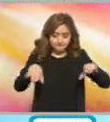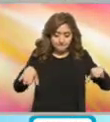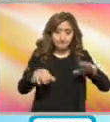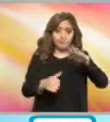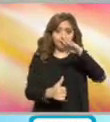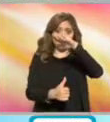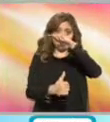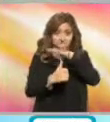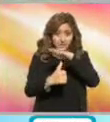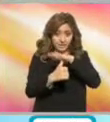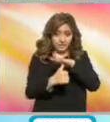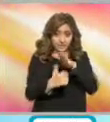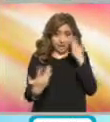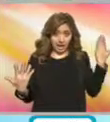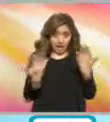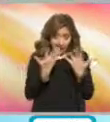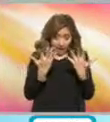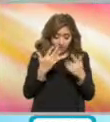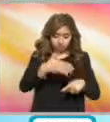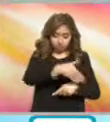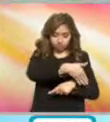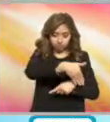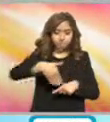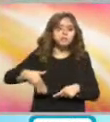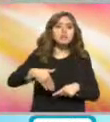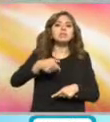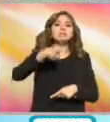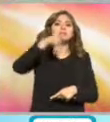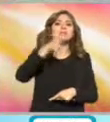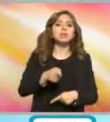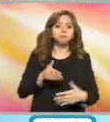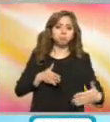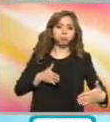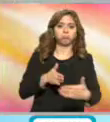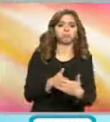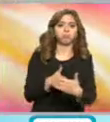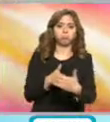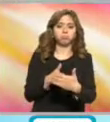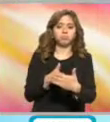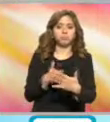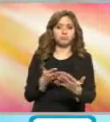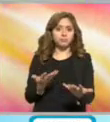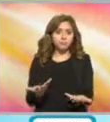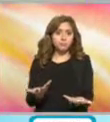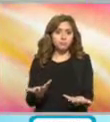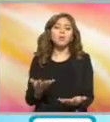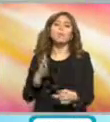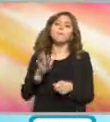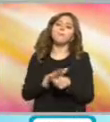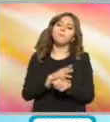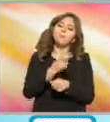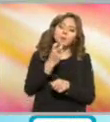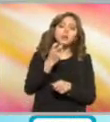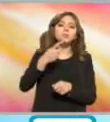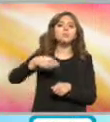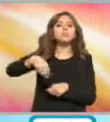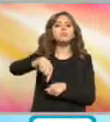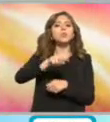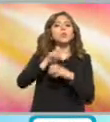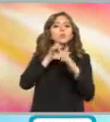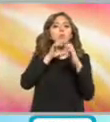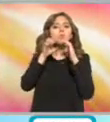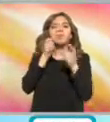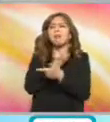que físicamente esté entre los dos, ya estás poniendo un cierto bloqueo. Entonces, es muy importante que podamos tener un